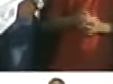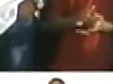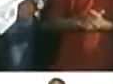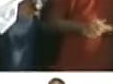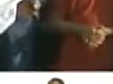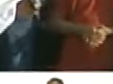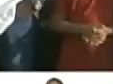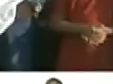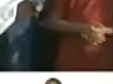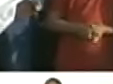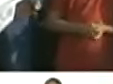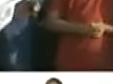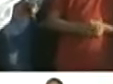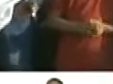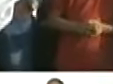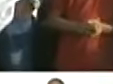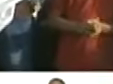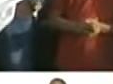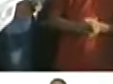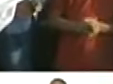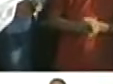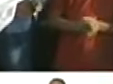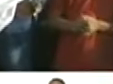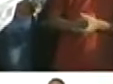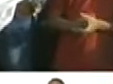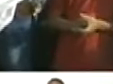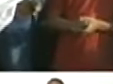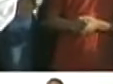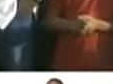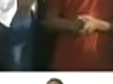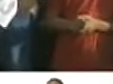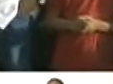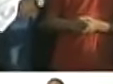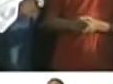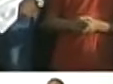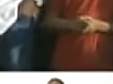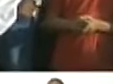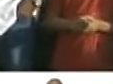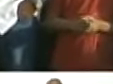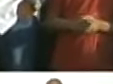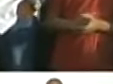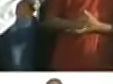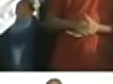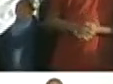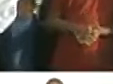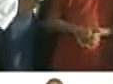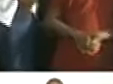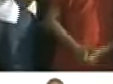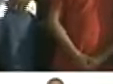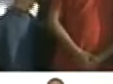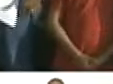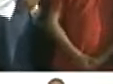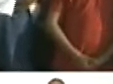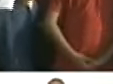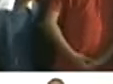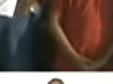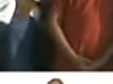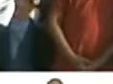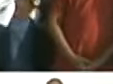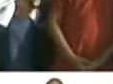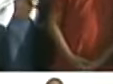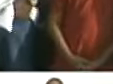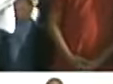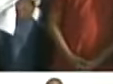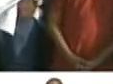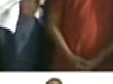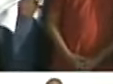barranca del Orinoco estamos agradecidos con usted y con nuestro gobernador y nuestra ministra por la entrega